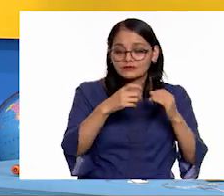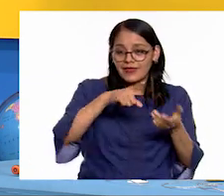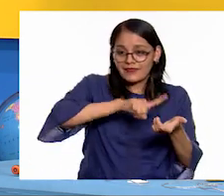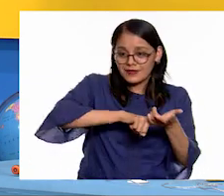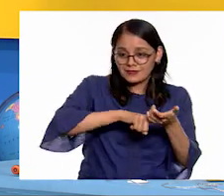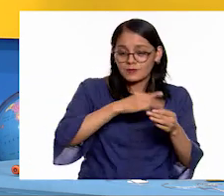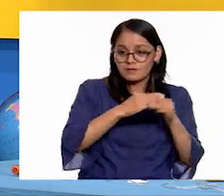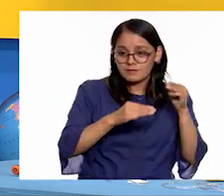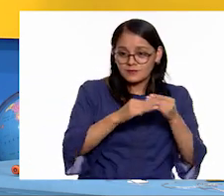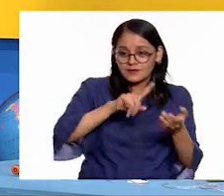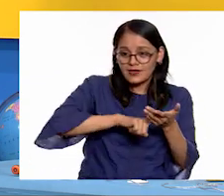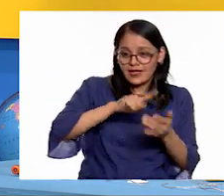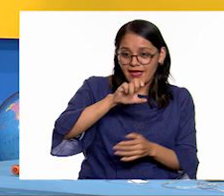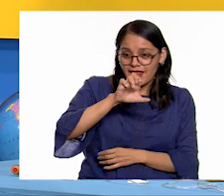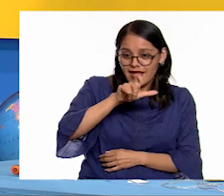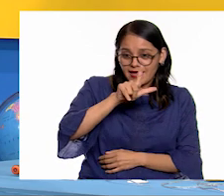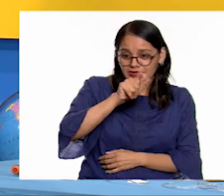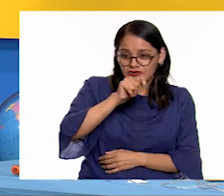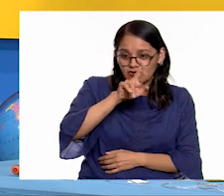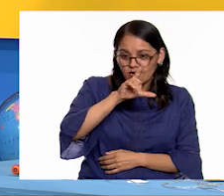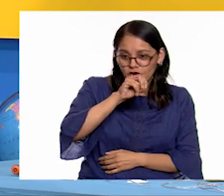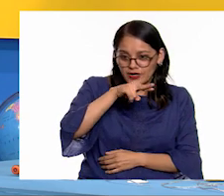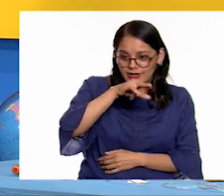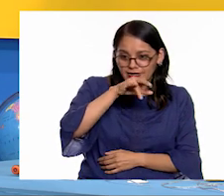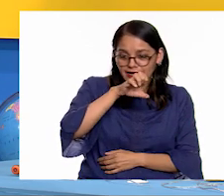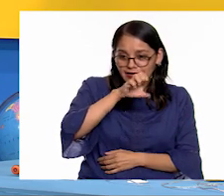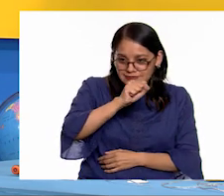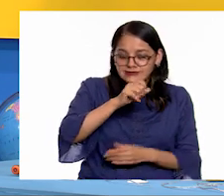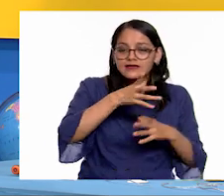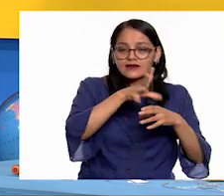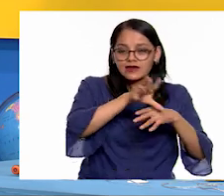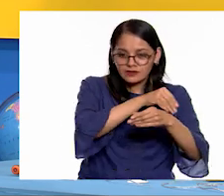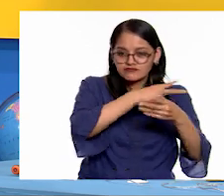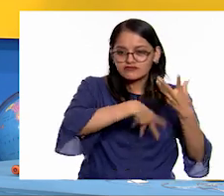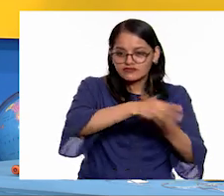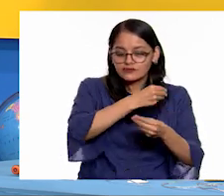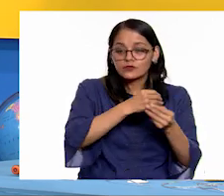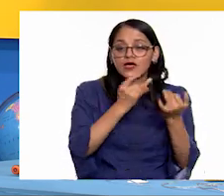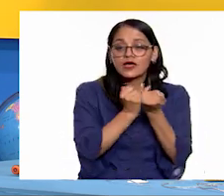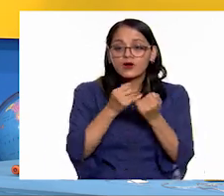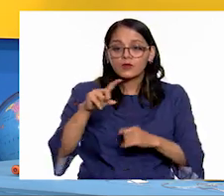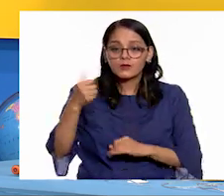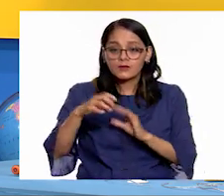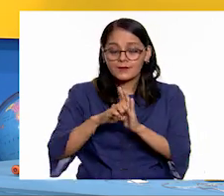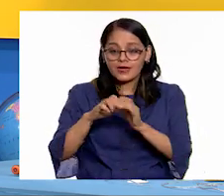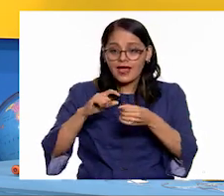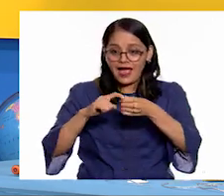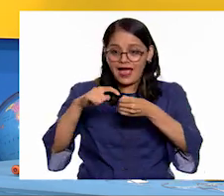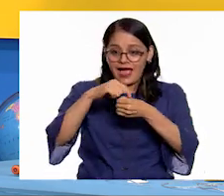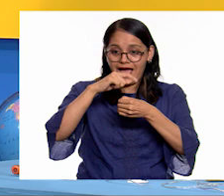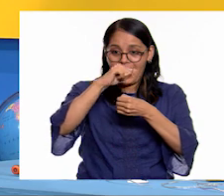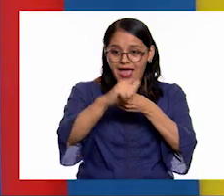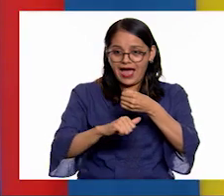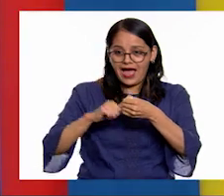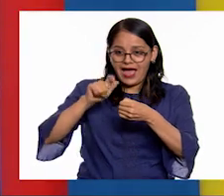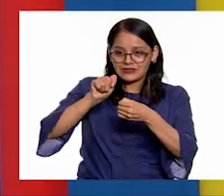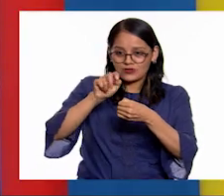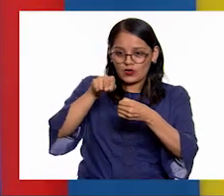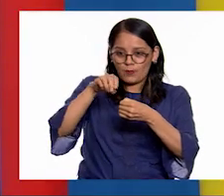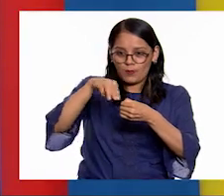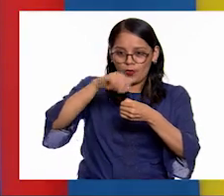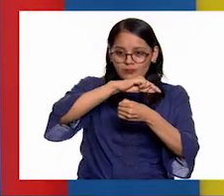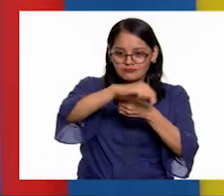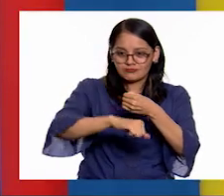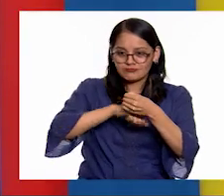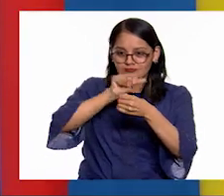algún material conductor. Los protones que se encuentran dentro del núcleo del átomo y los electrones que forman parte de la